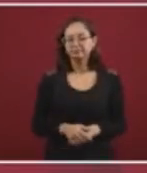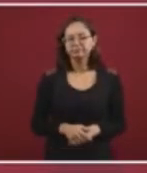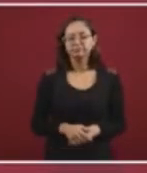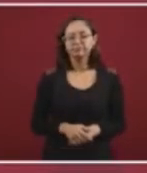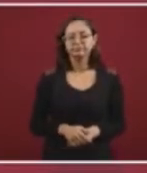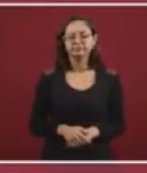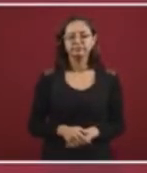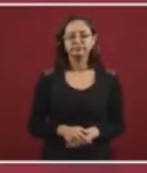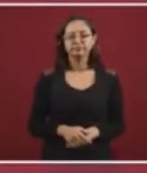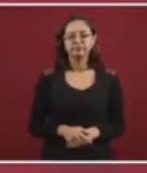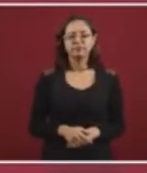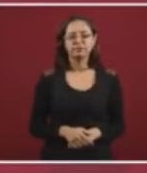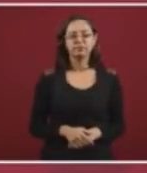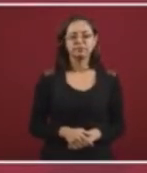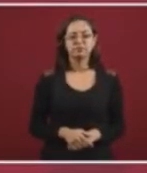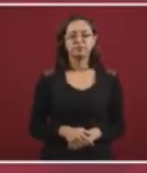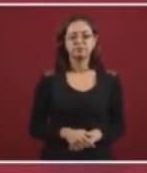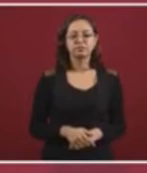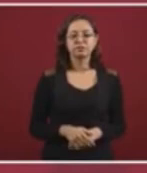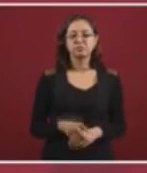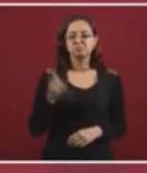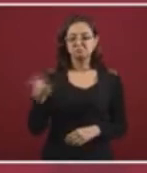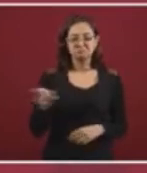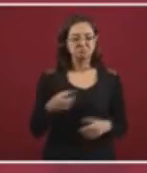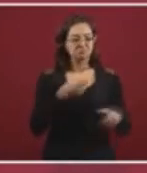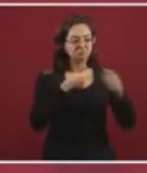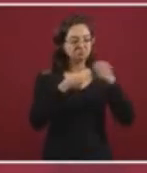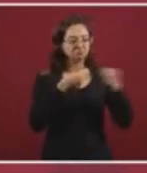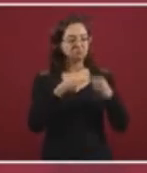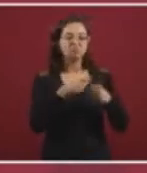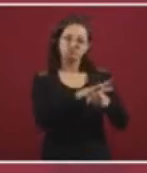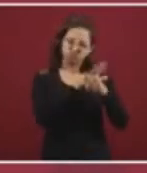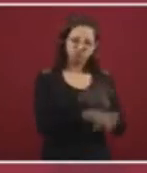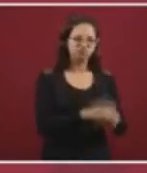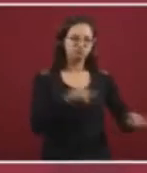no sometió a la prensa,